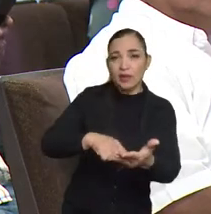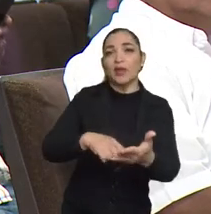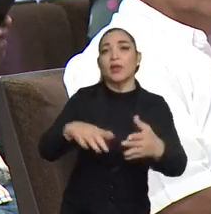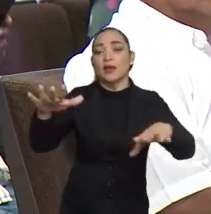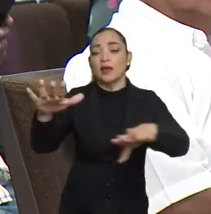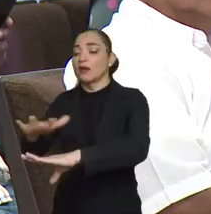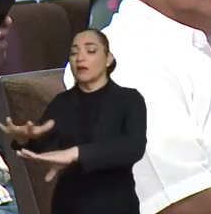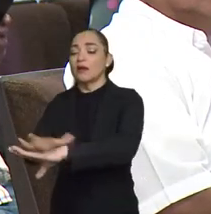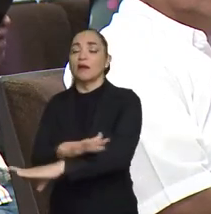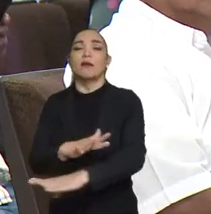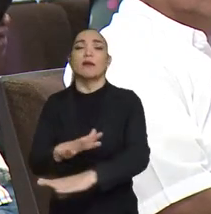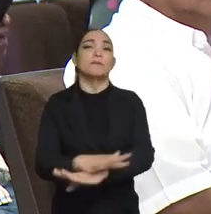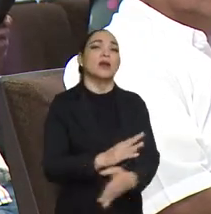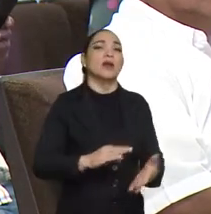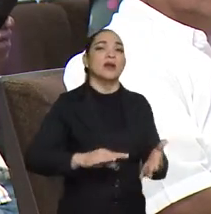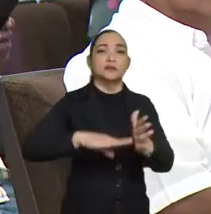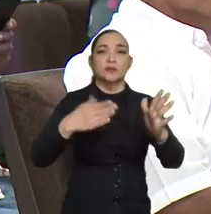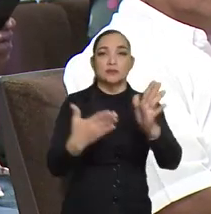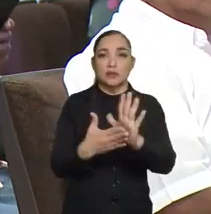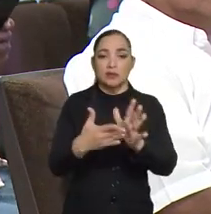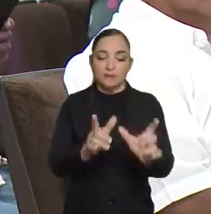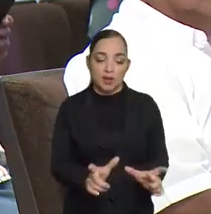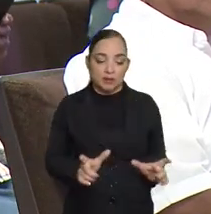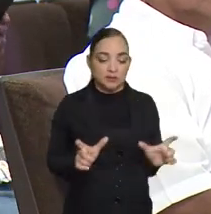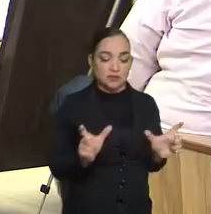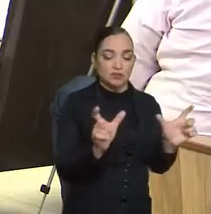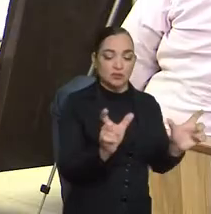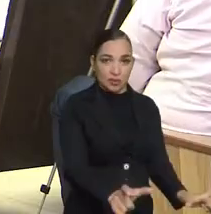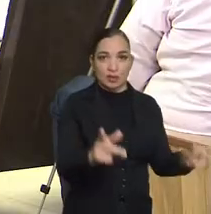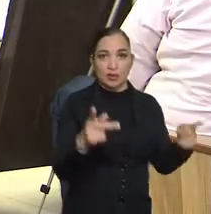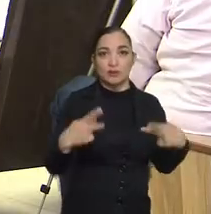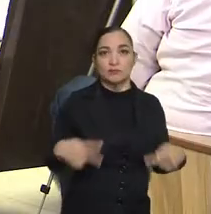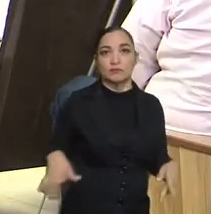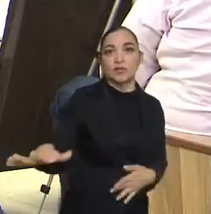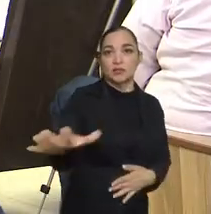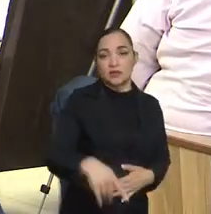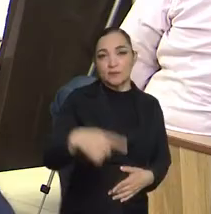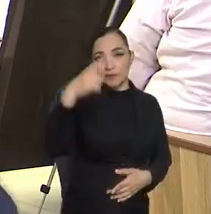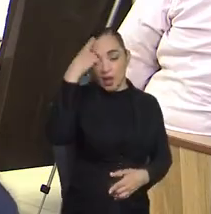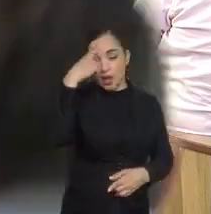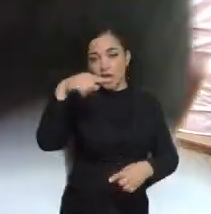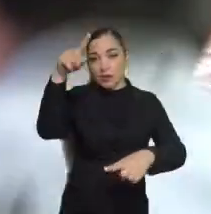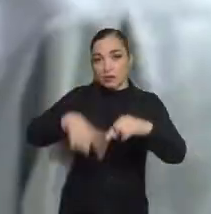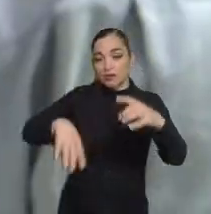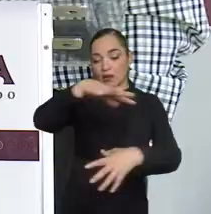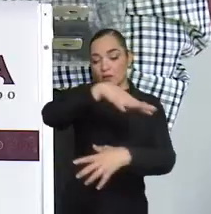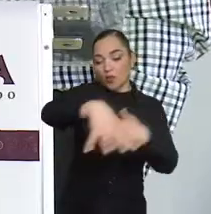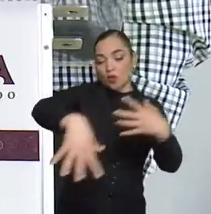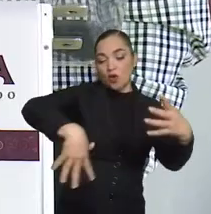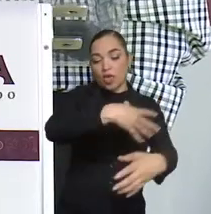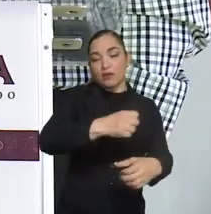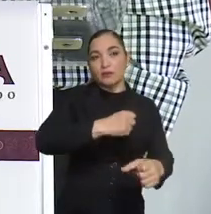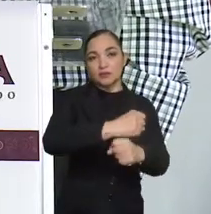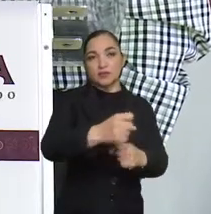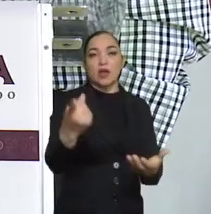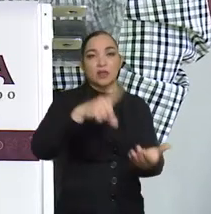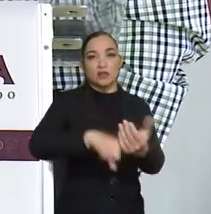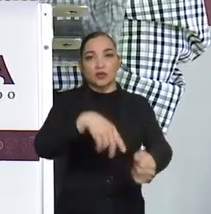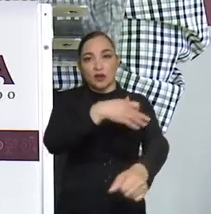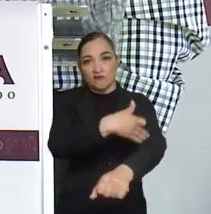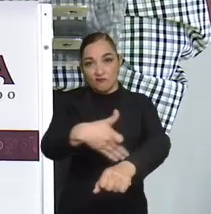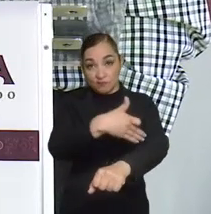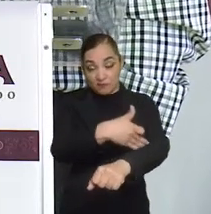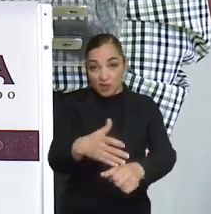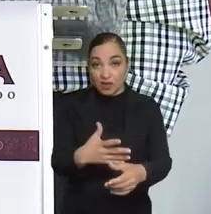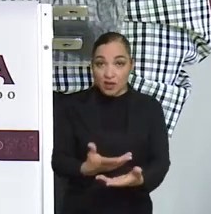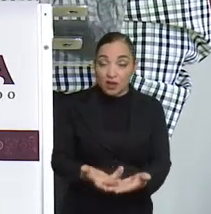en cuanto principalmente a la violencia familiar y los desaparecidos. Mire, en principio ni debiera preguntarme porque usted